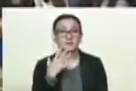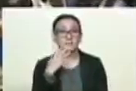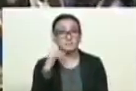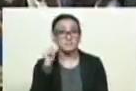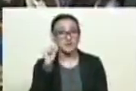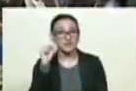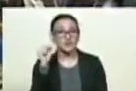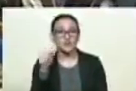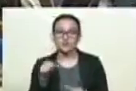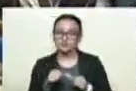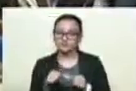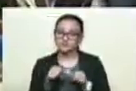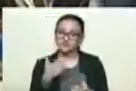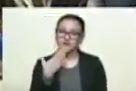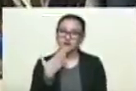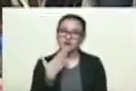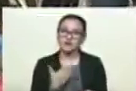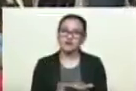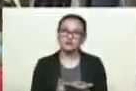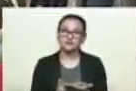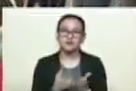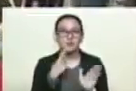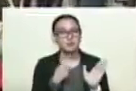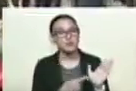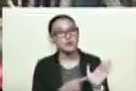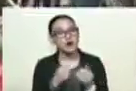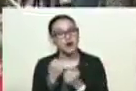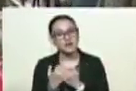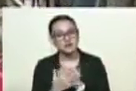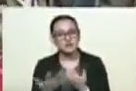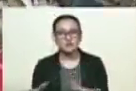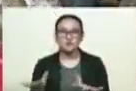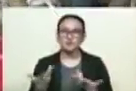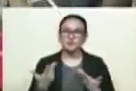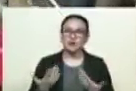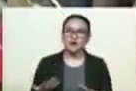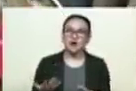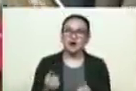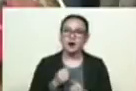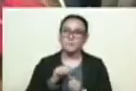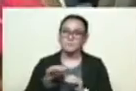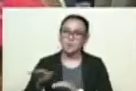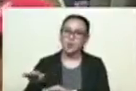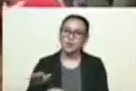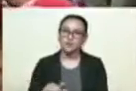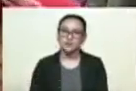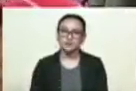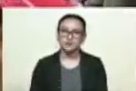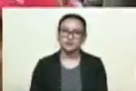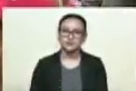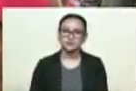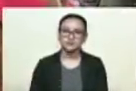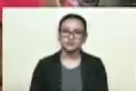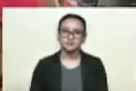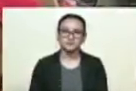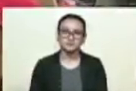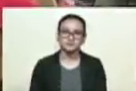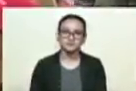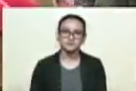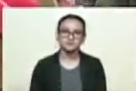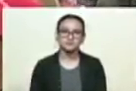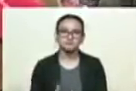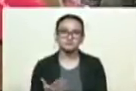venezolano sigue agradeciendo las muestras de cariño, de apoyo, de respaldo irrestricto en